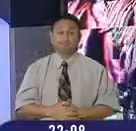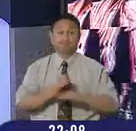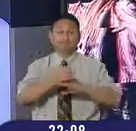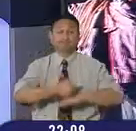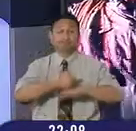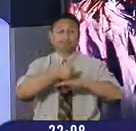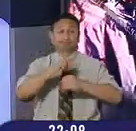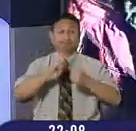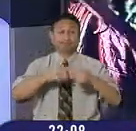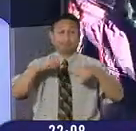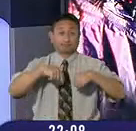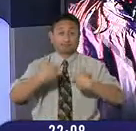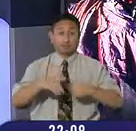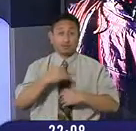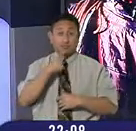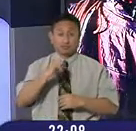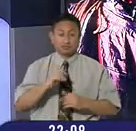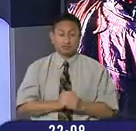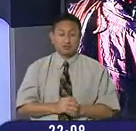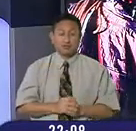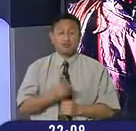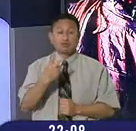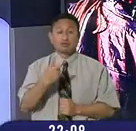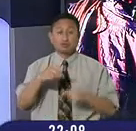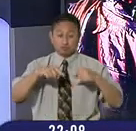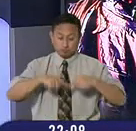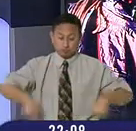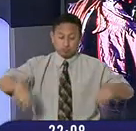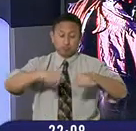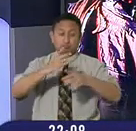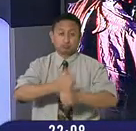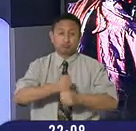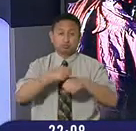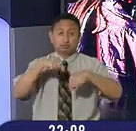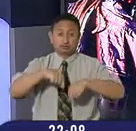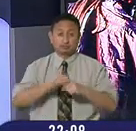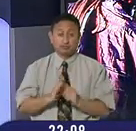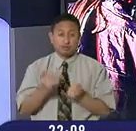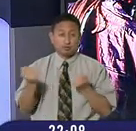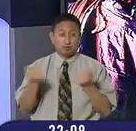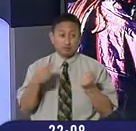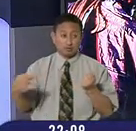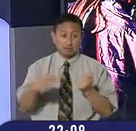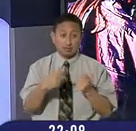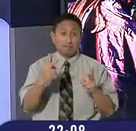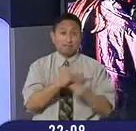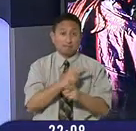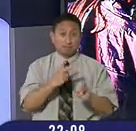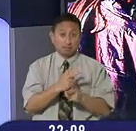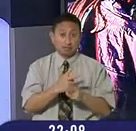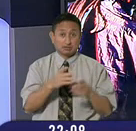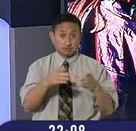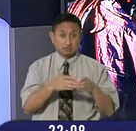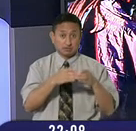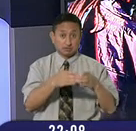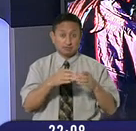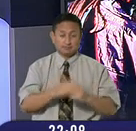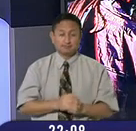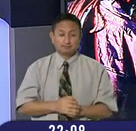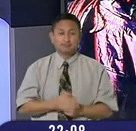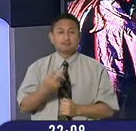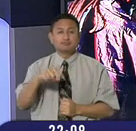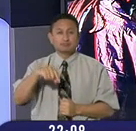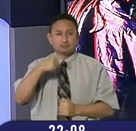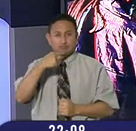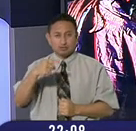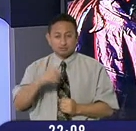Autoridades capitalinas determinaron dos cercos de seguridad para controlar la inseguridad en la denominada Zona Cero. Además